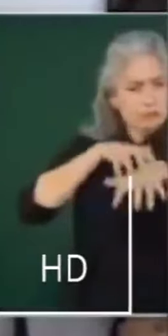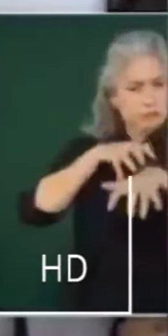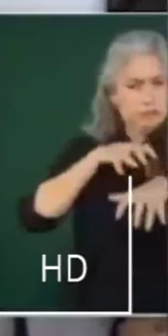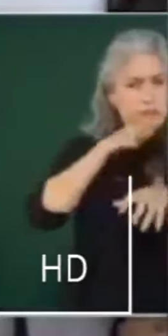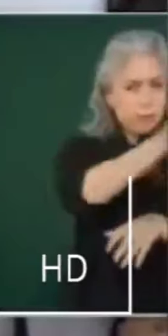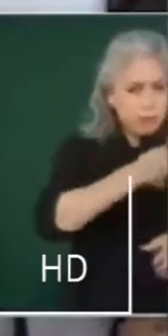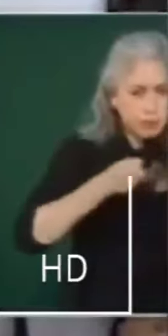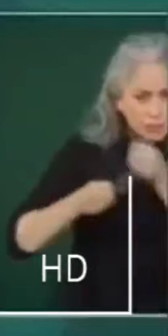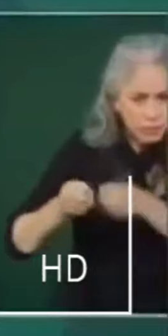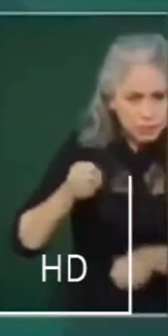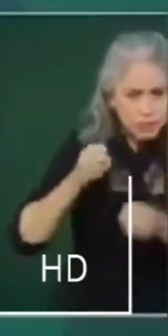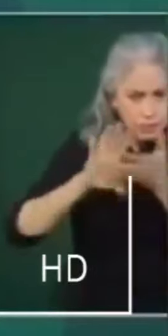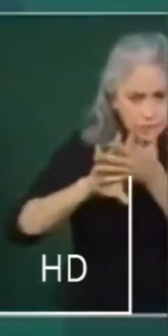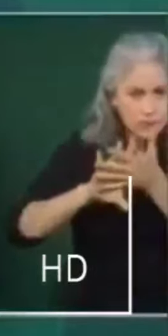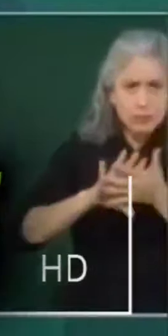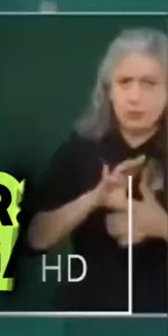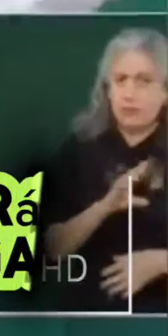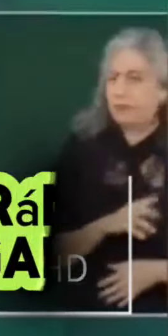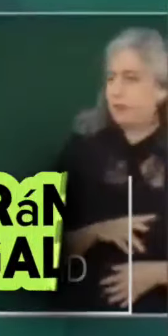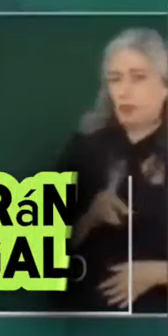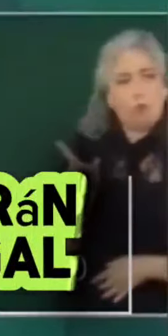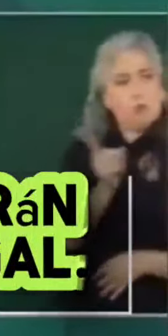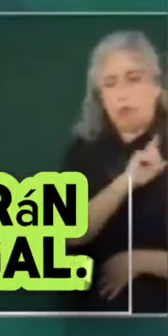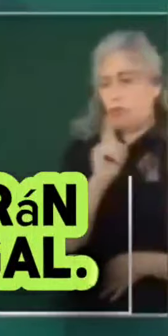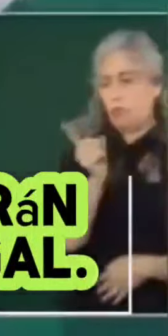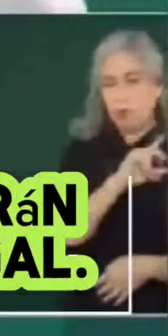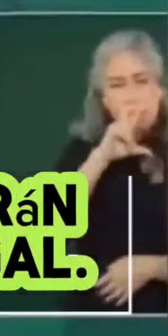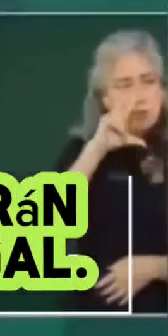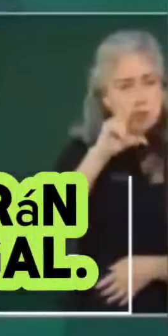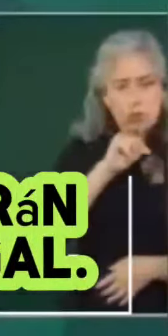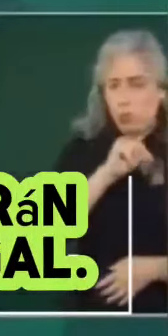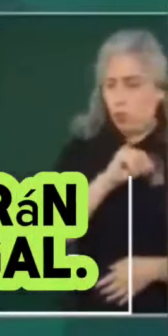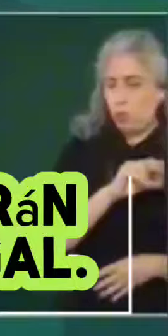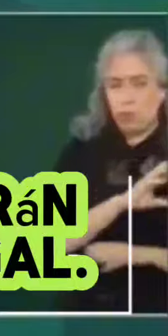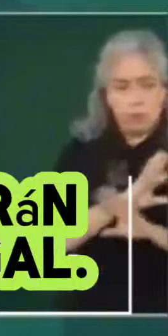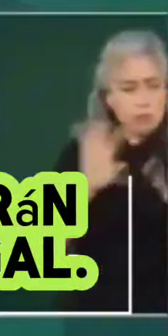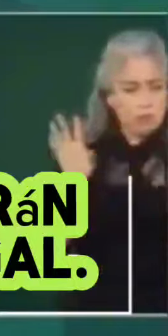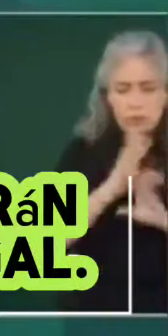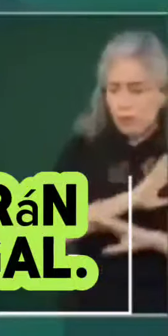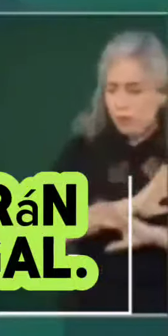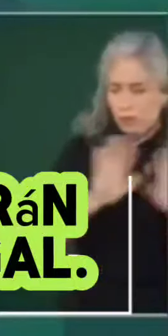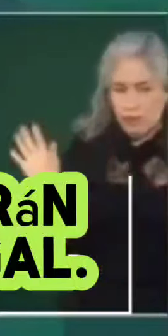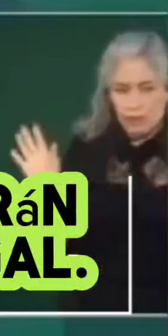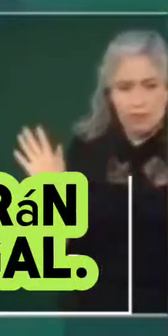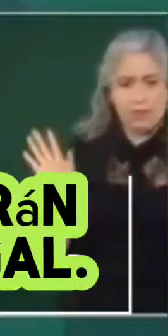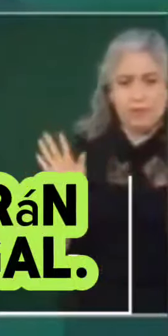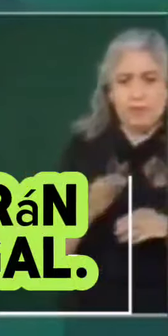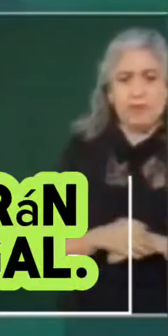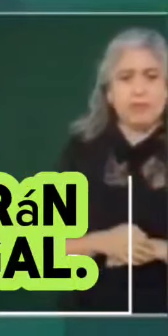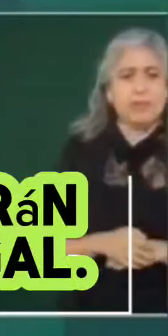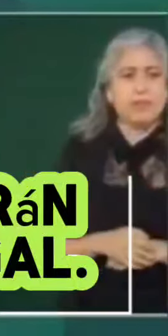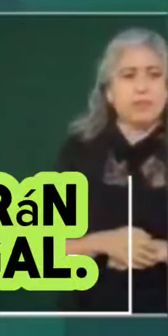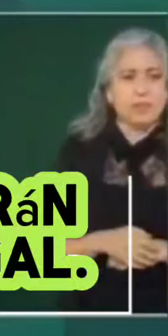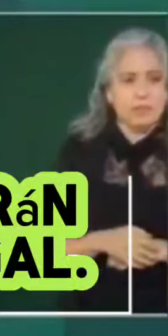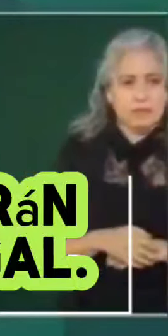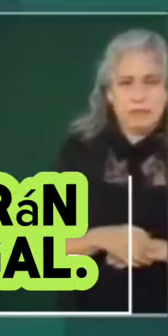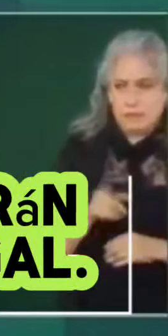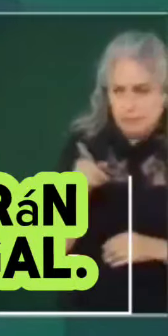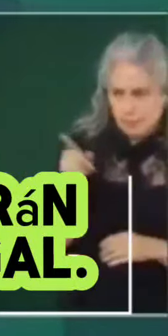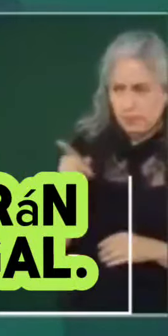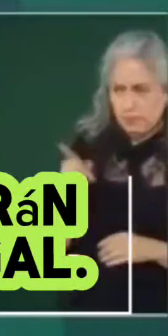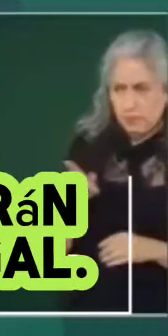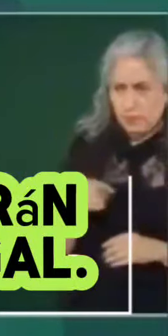va a haber. No va a haber. Ni va a haber. No, no, no. ¿Ustedes no respaldan la investigación que abrió la Fiscalía General? Sí, pero yo le pedí de